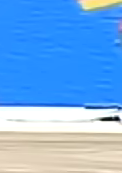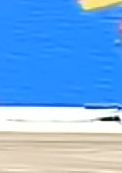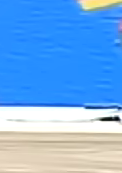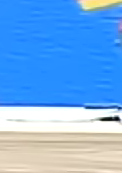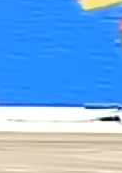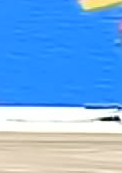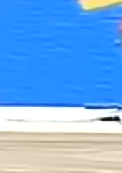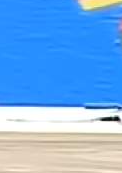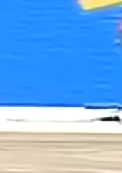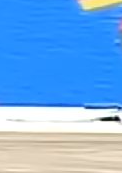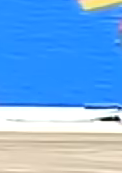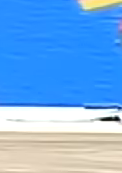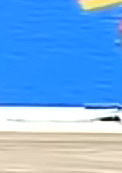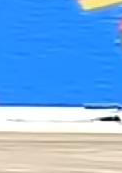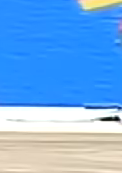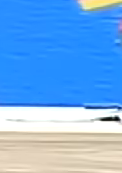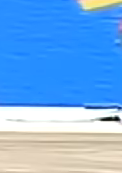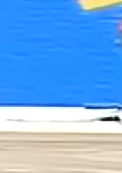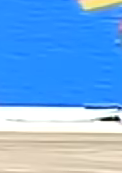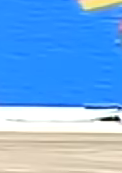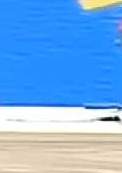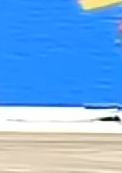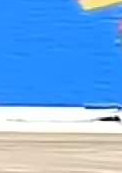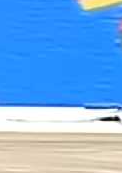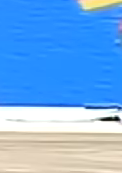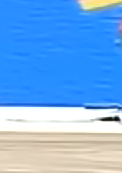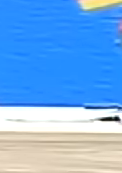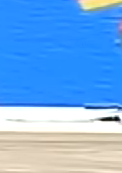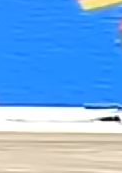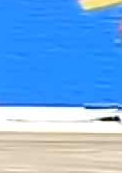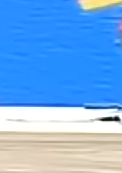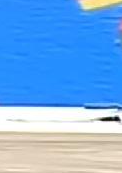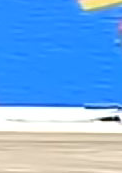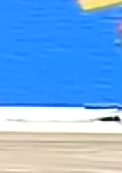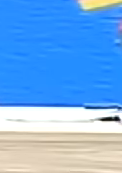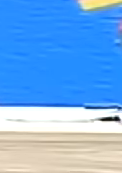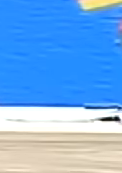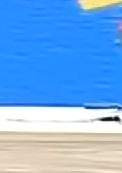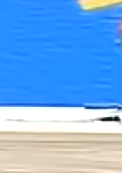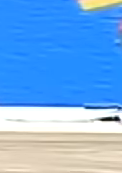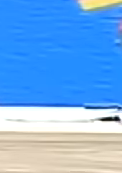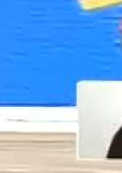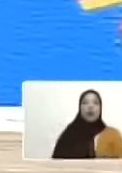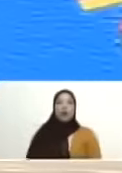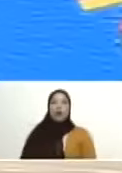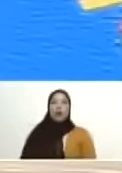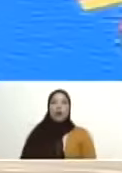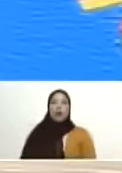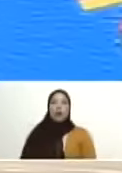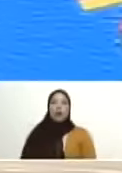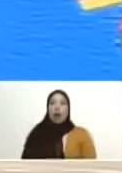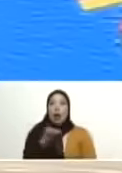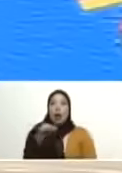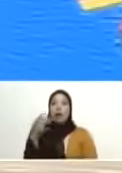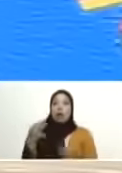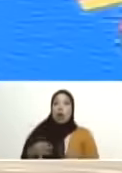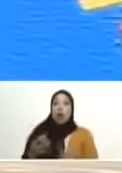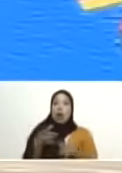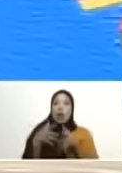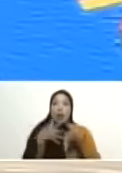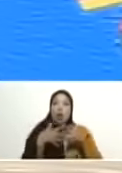9 de marzo, una amenaza inusual y extraordinaria contra la seguridad de los Estados